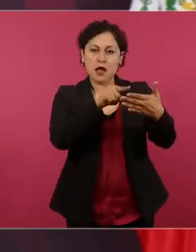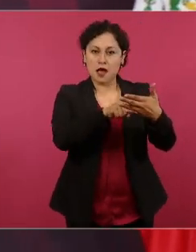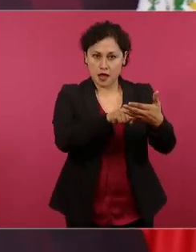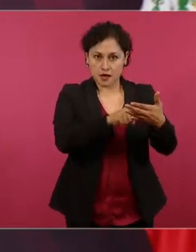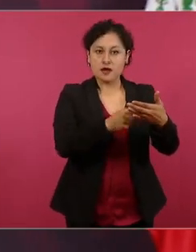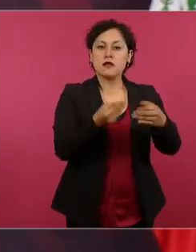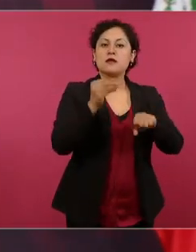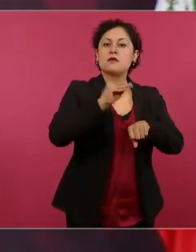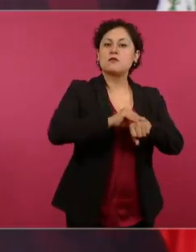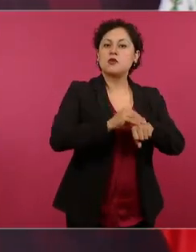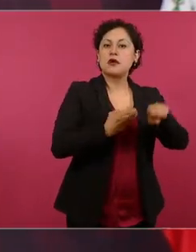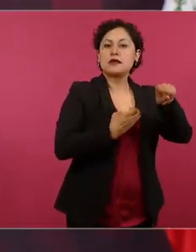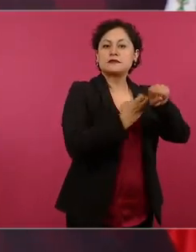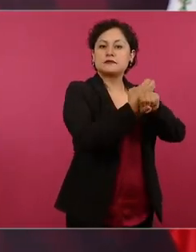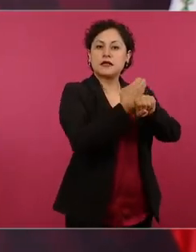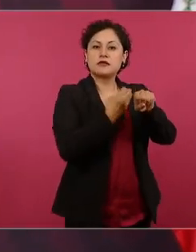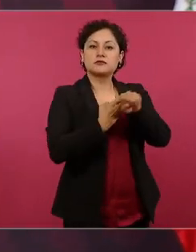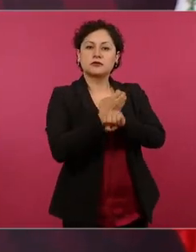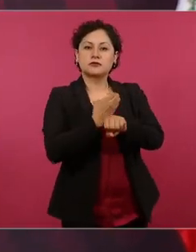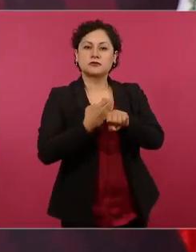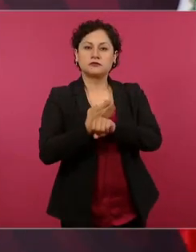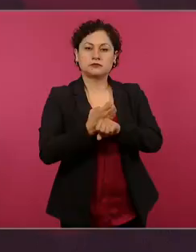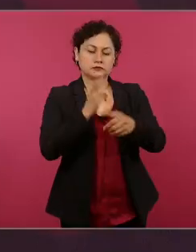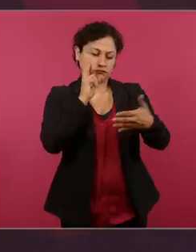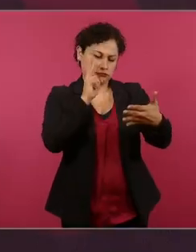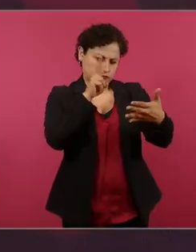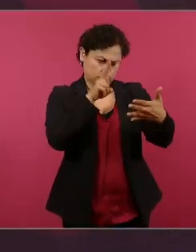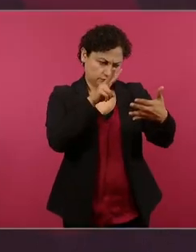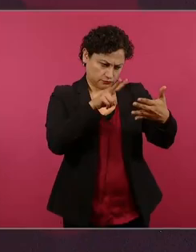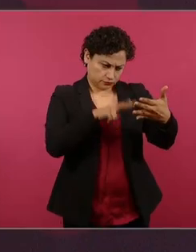Sí, no vi a Guanajuato.